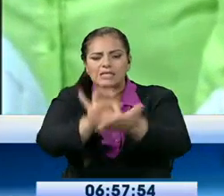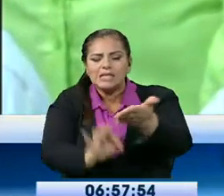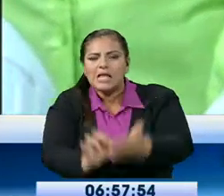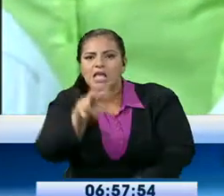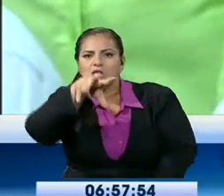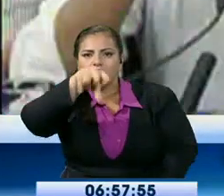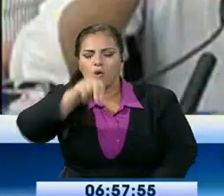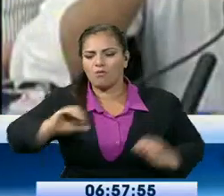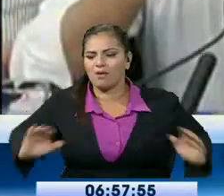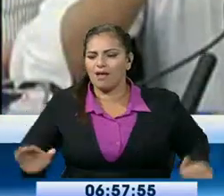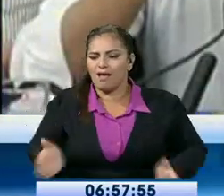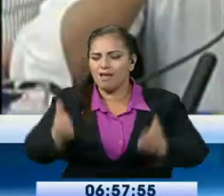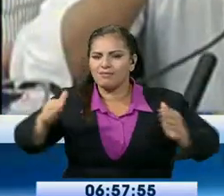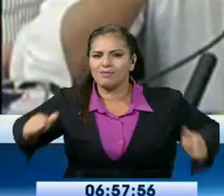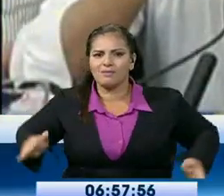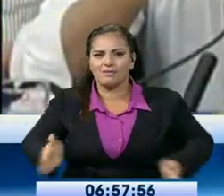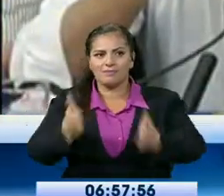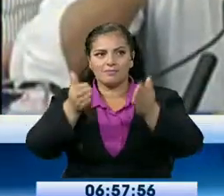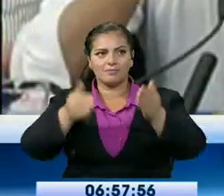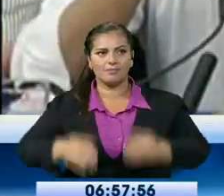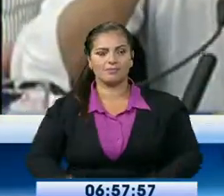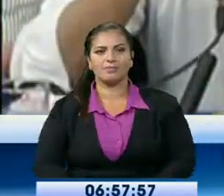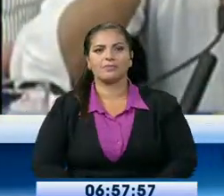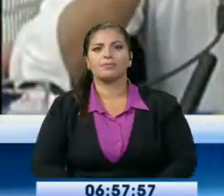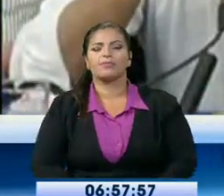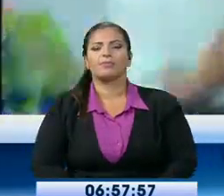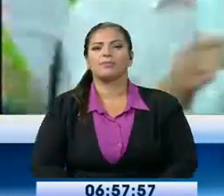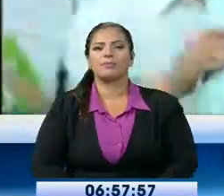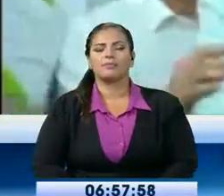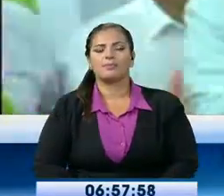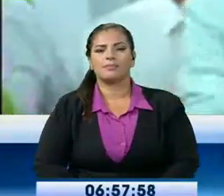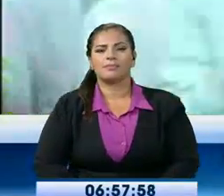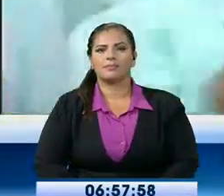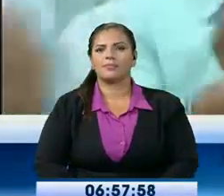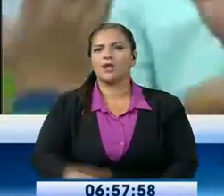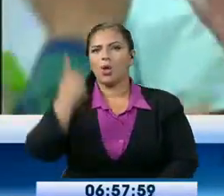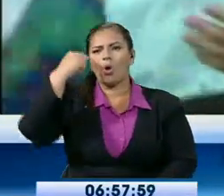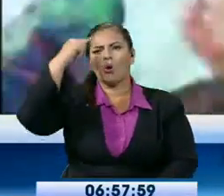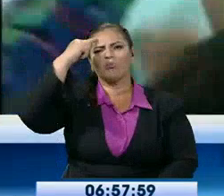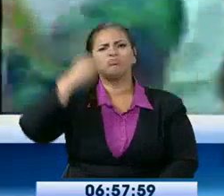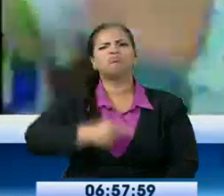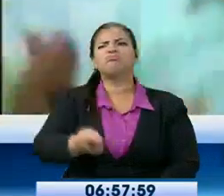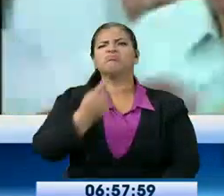Hasta el cierre de esta edición no se registraban reacciones por parte del régimen o de la Directiva